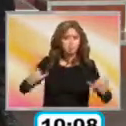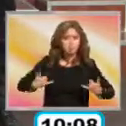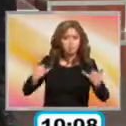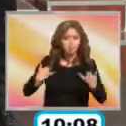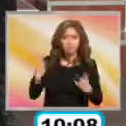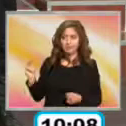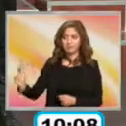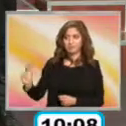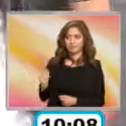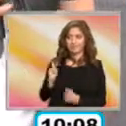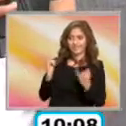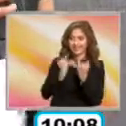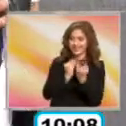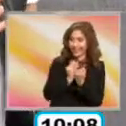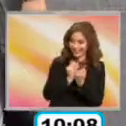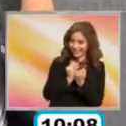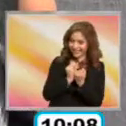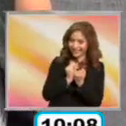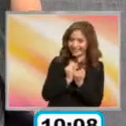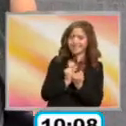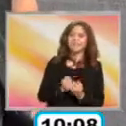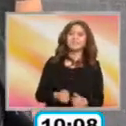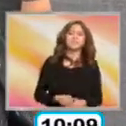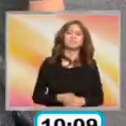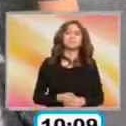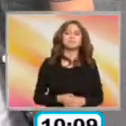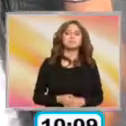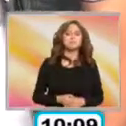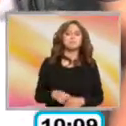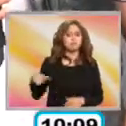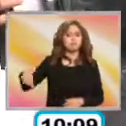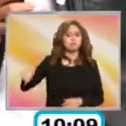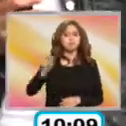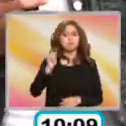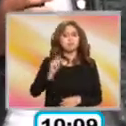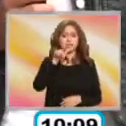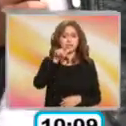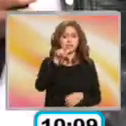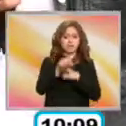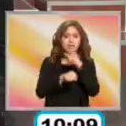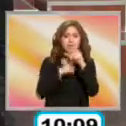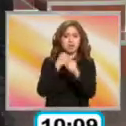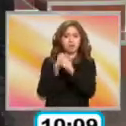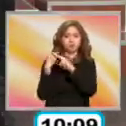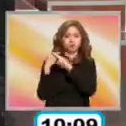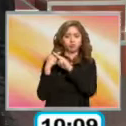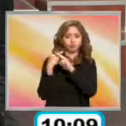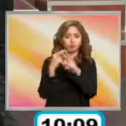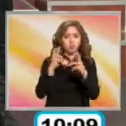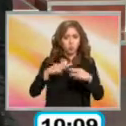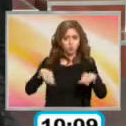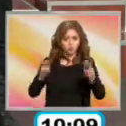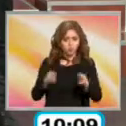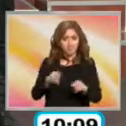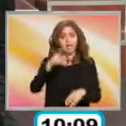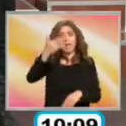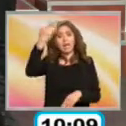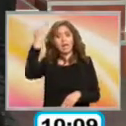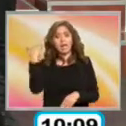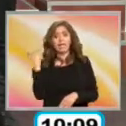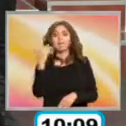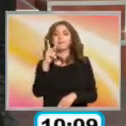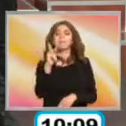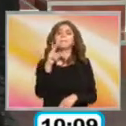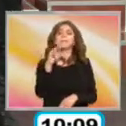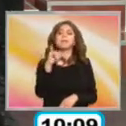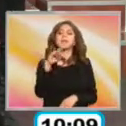servidor, pues ellos ya tienen más de 17 años haciendo música. Antes primos de Durango, ustedes